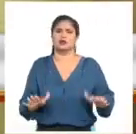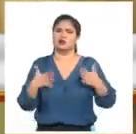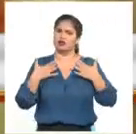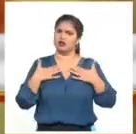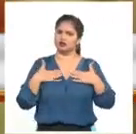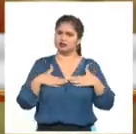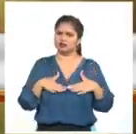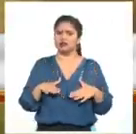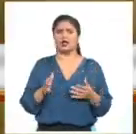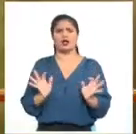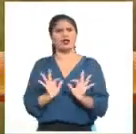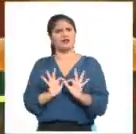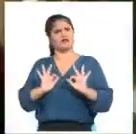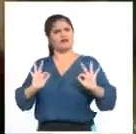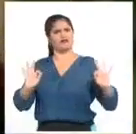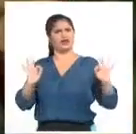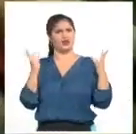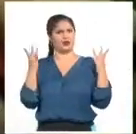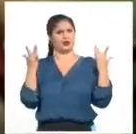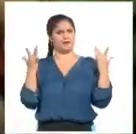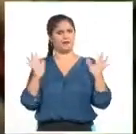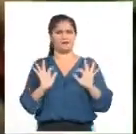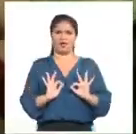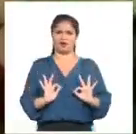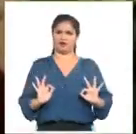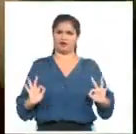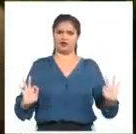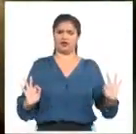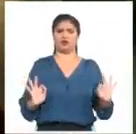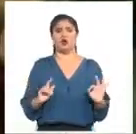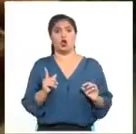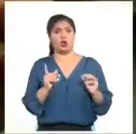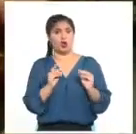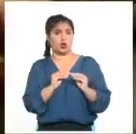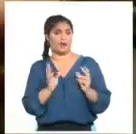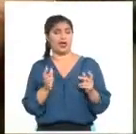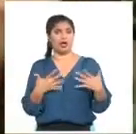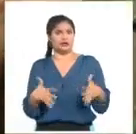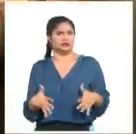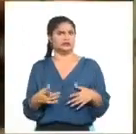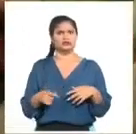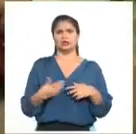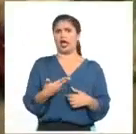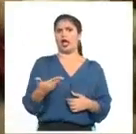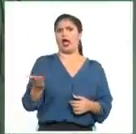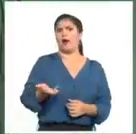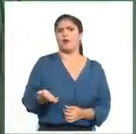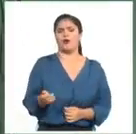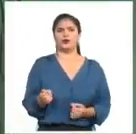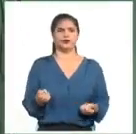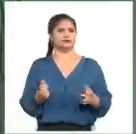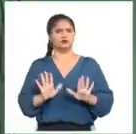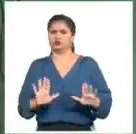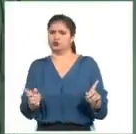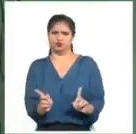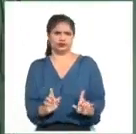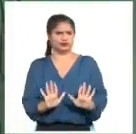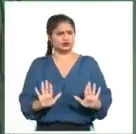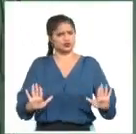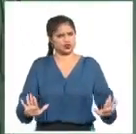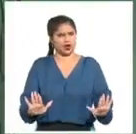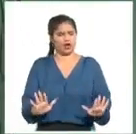la cirugía de nosotros es cirugía de detalle y tenemos que estar encima del detalle, porque esos detalles son los que marcan la diferencia. Pequeños